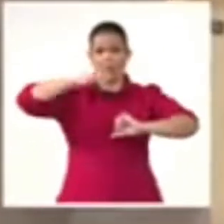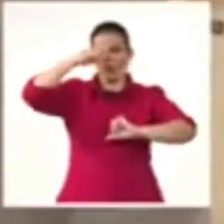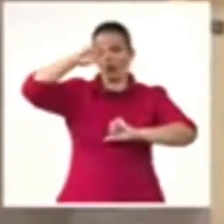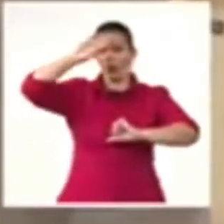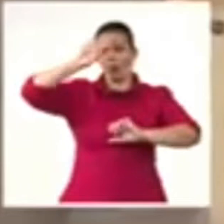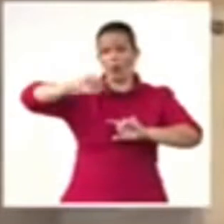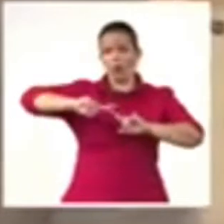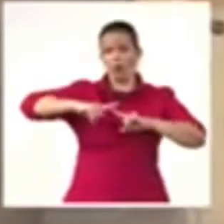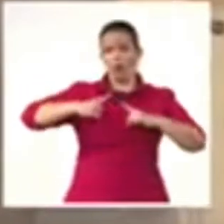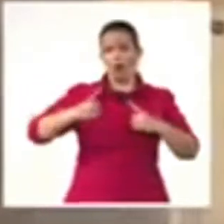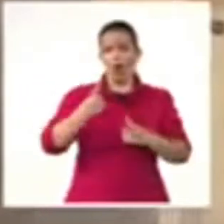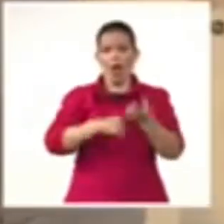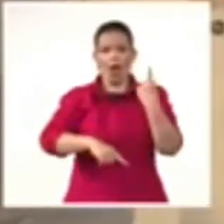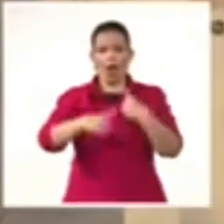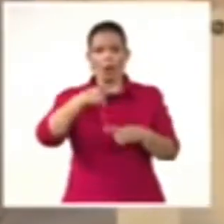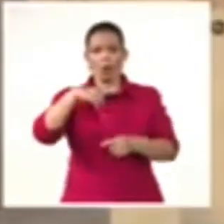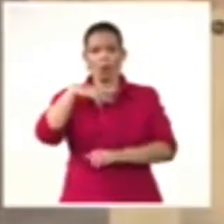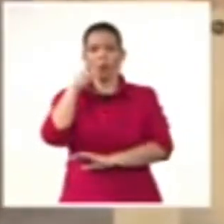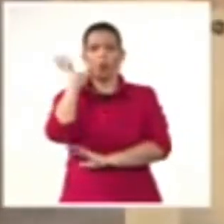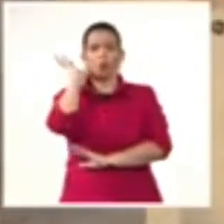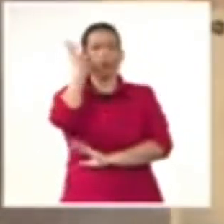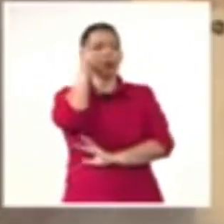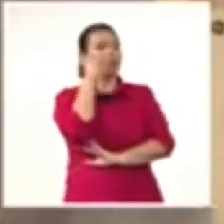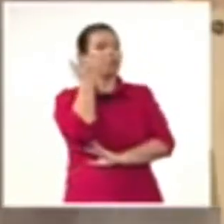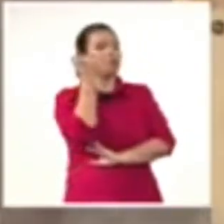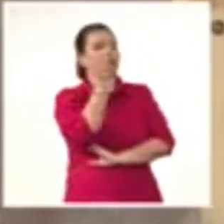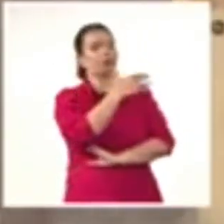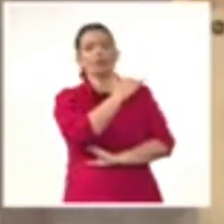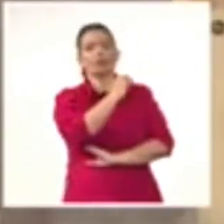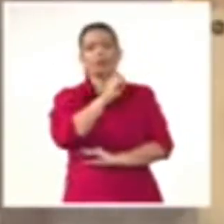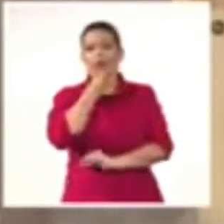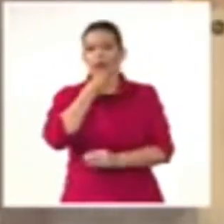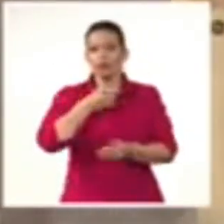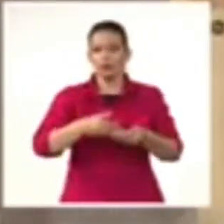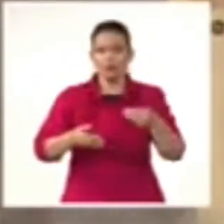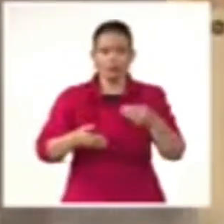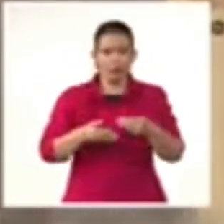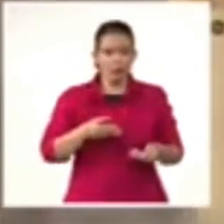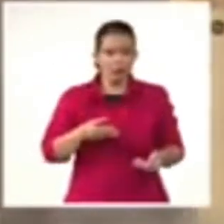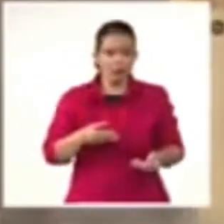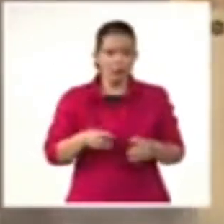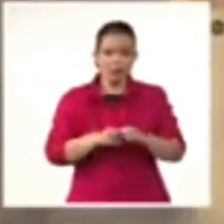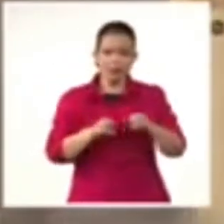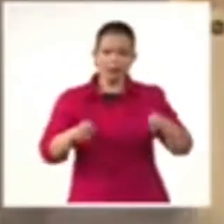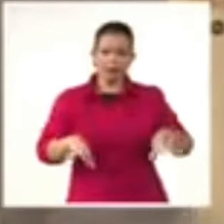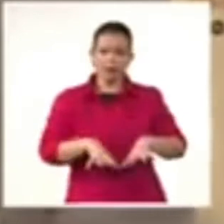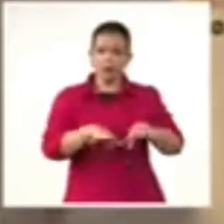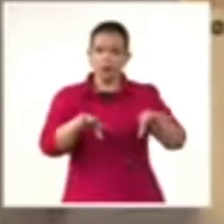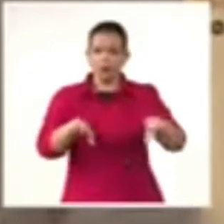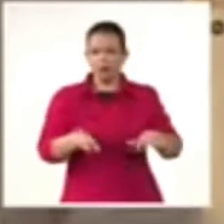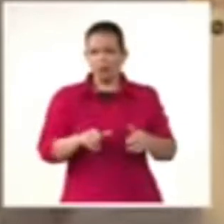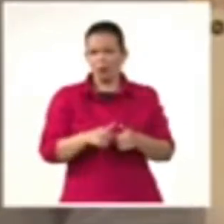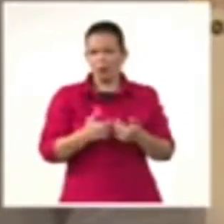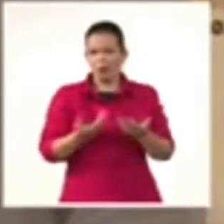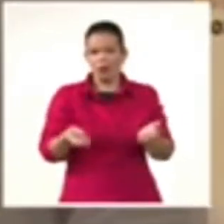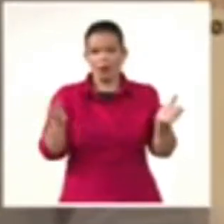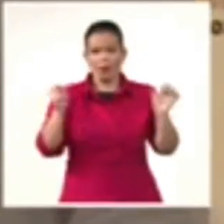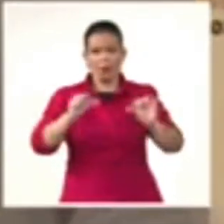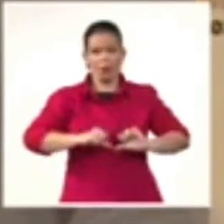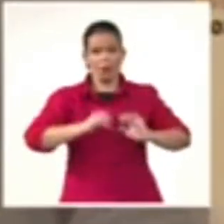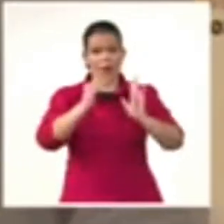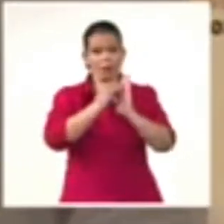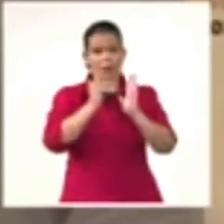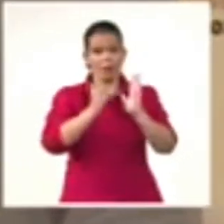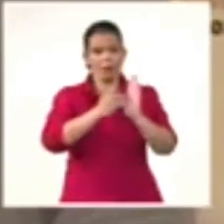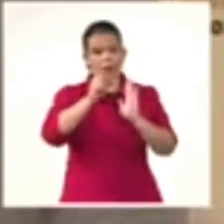cerraban los ojos ante las duras condiciones a las que se sometía a millones de personas bajo el impacto de